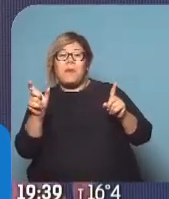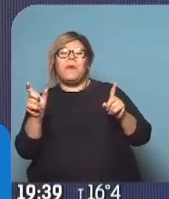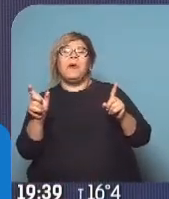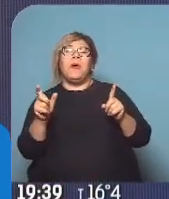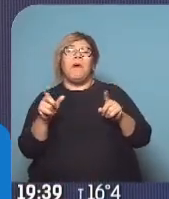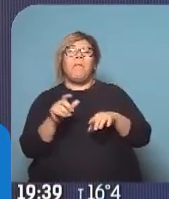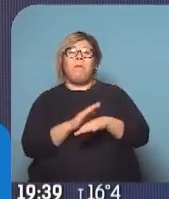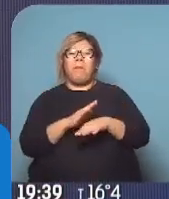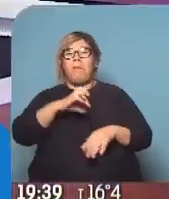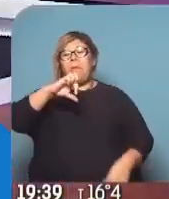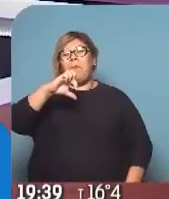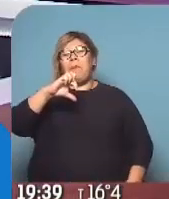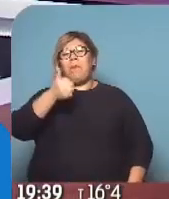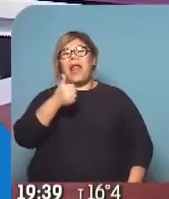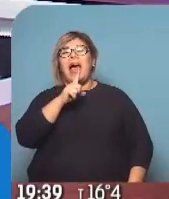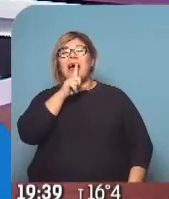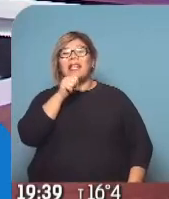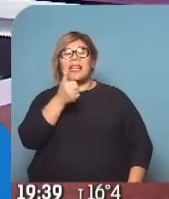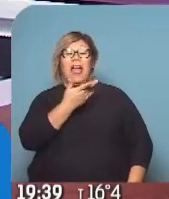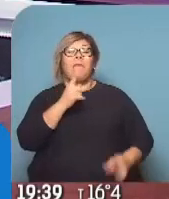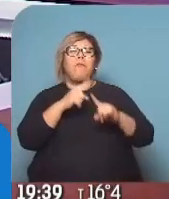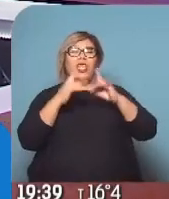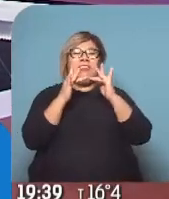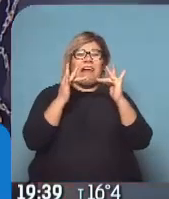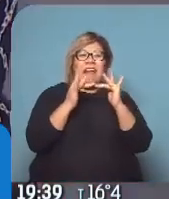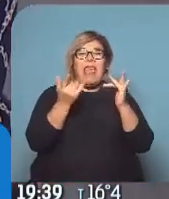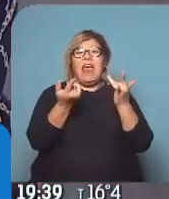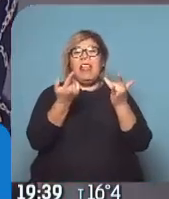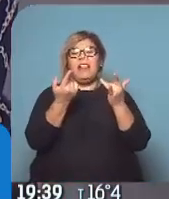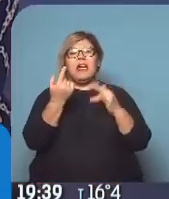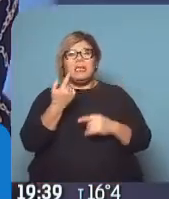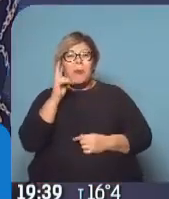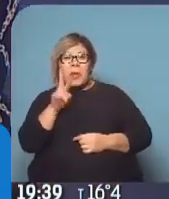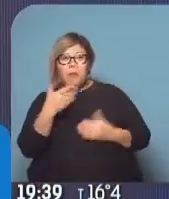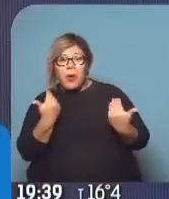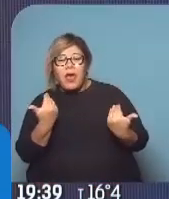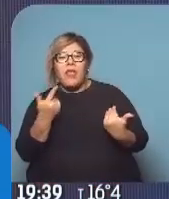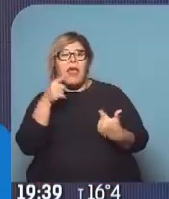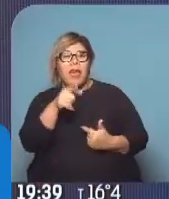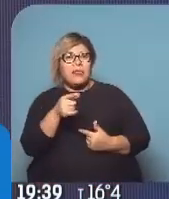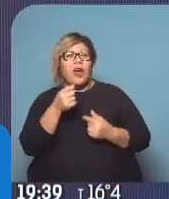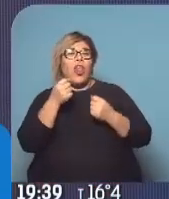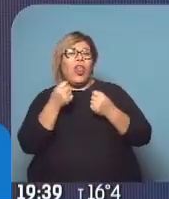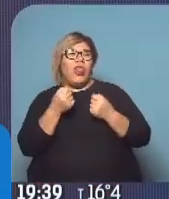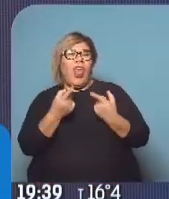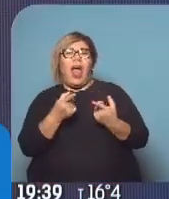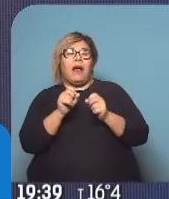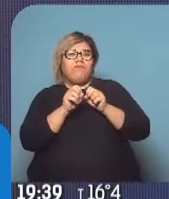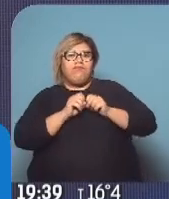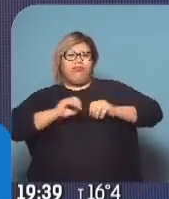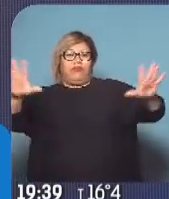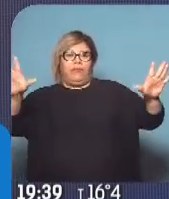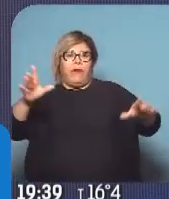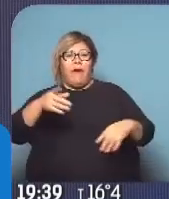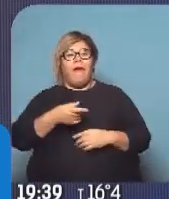nuestro trabajo se ve en todo el mundo y bueno sí sí sí es un formato que creo que te puede